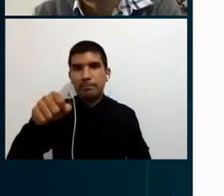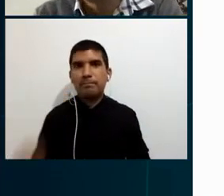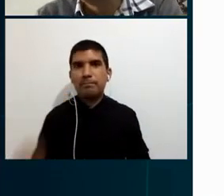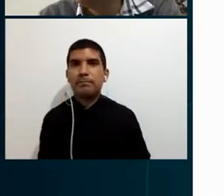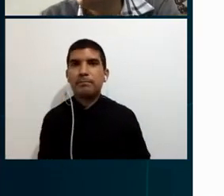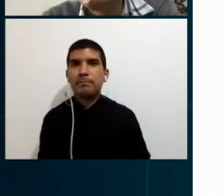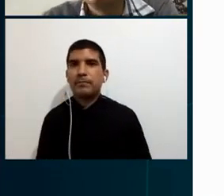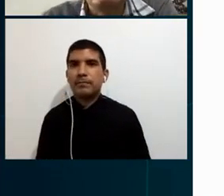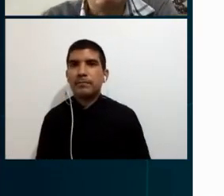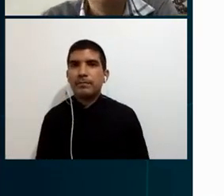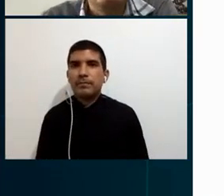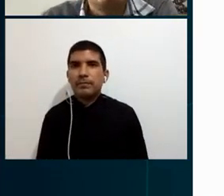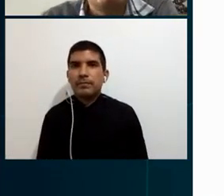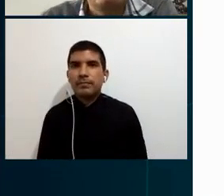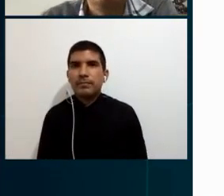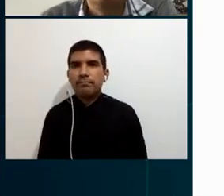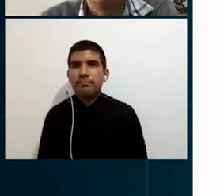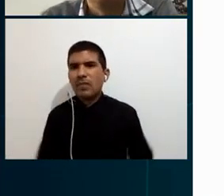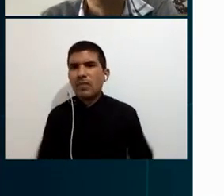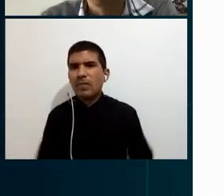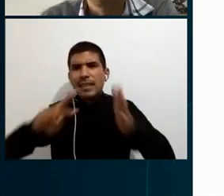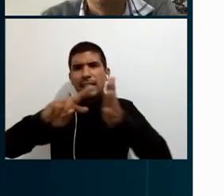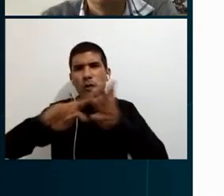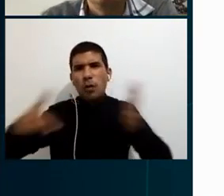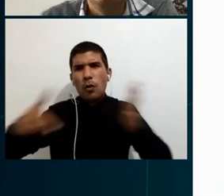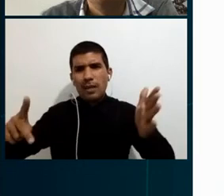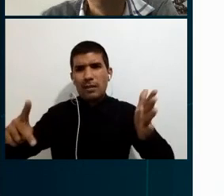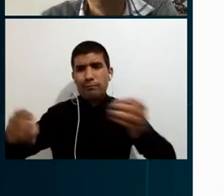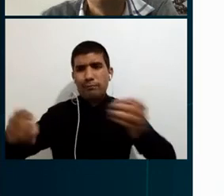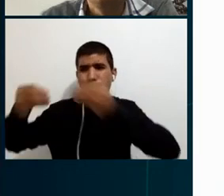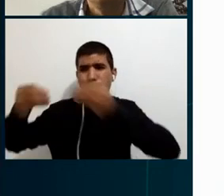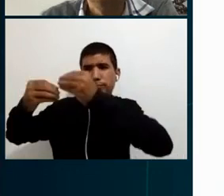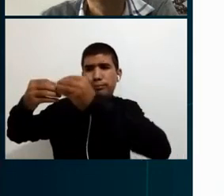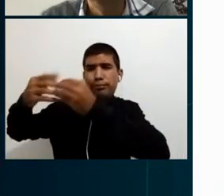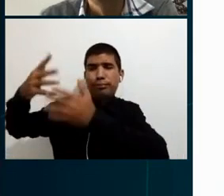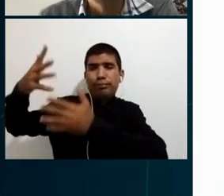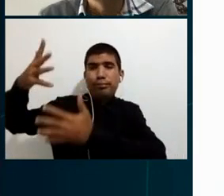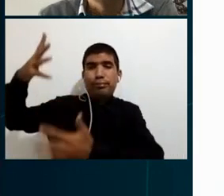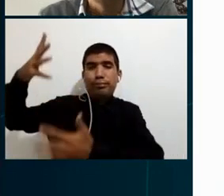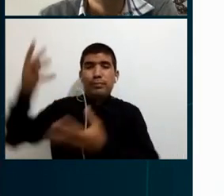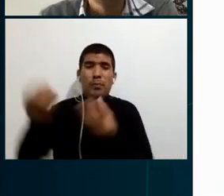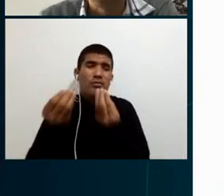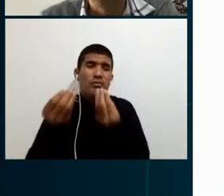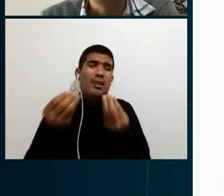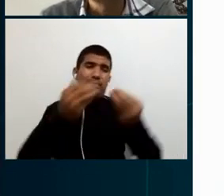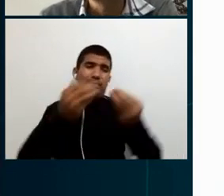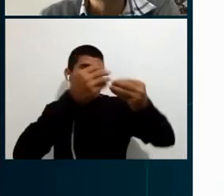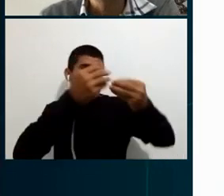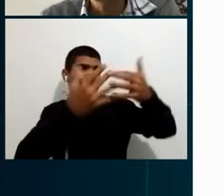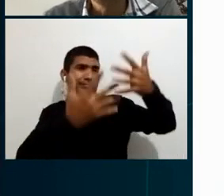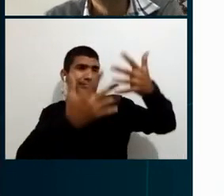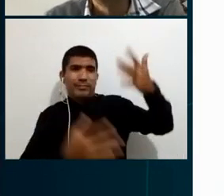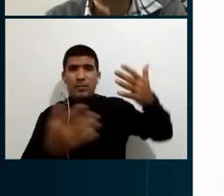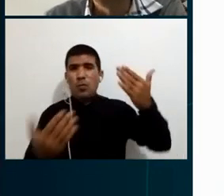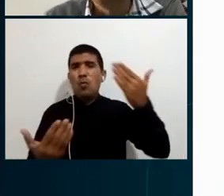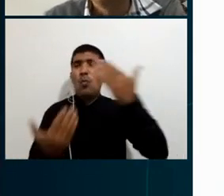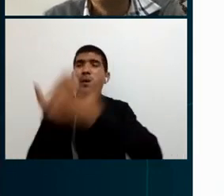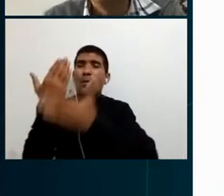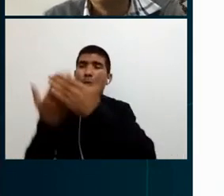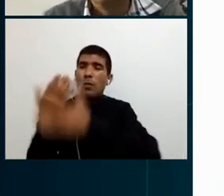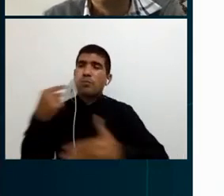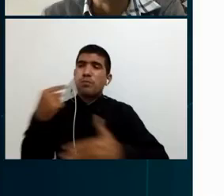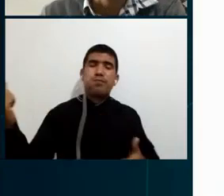Tecnologías hay y muchas. Al lado izquierdo hay una lista de hoy en día muchas tendencias que hay. Para